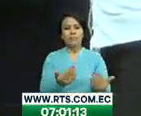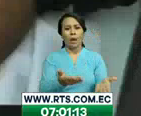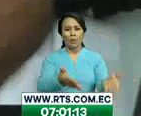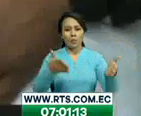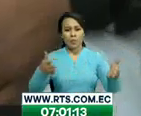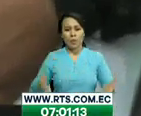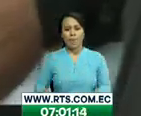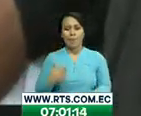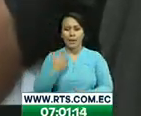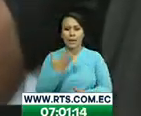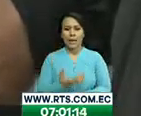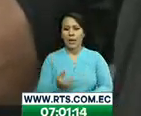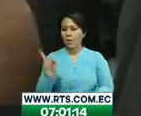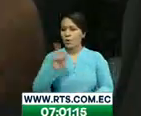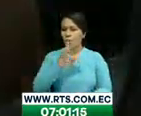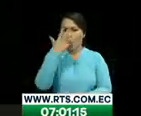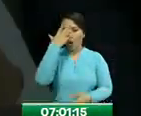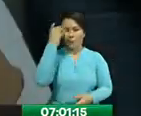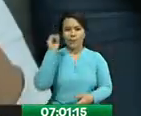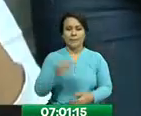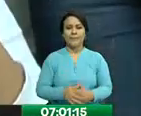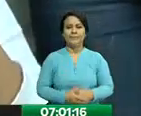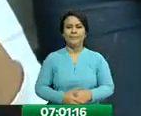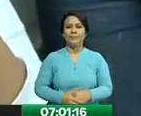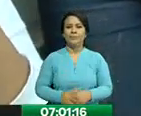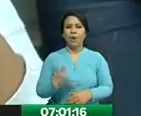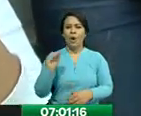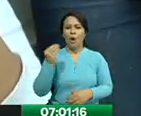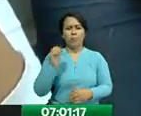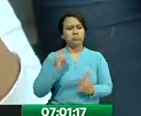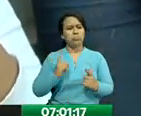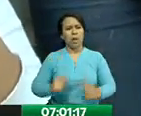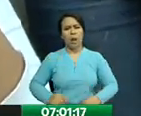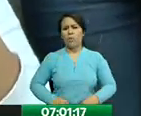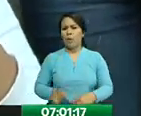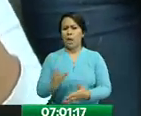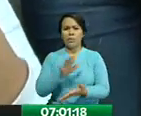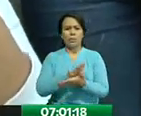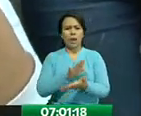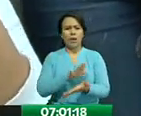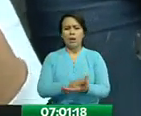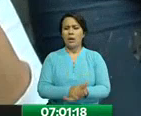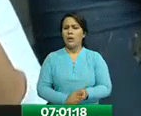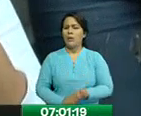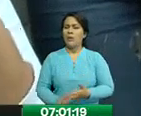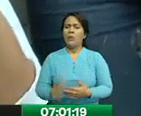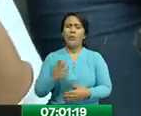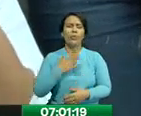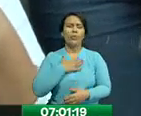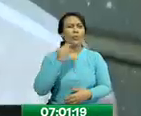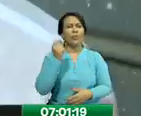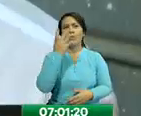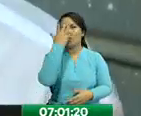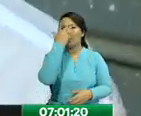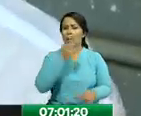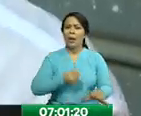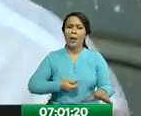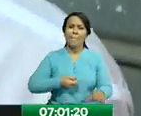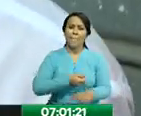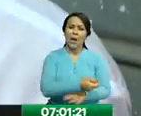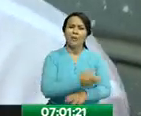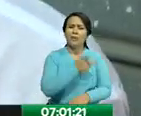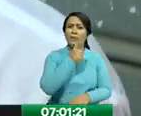y exigir que el hecho no quede en la impunidad. Era un muchacho sano, un muchacho muy tranquilo, que no merecía eso. Él no tenía